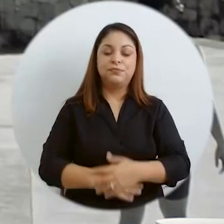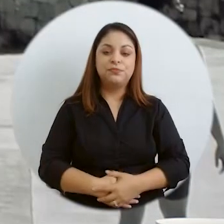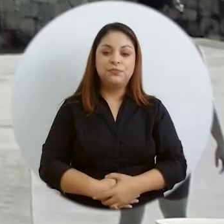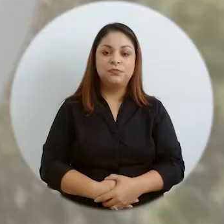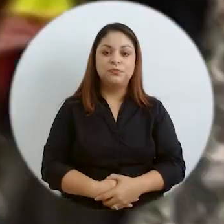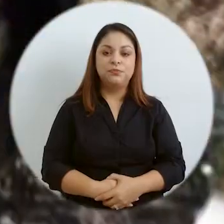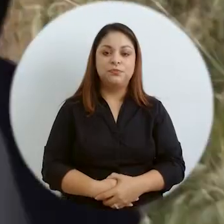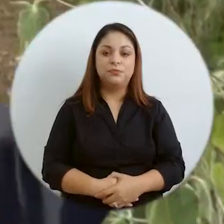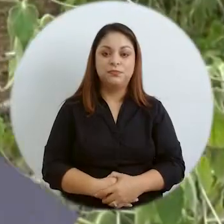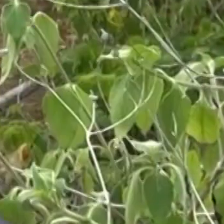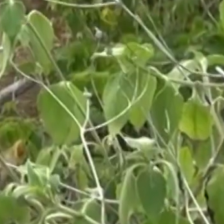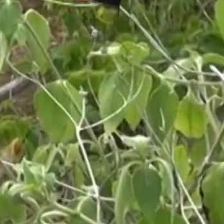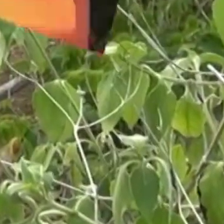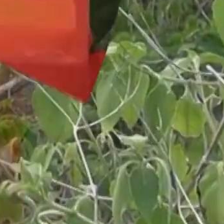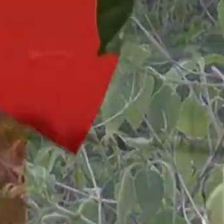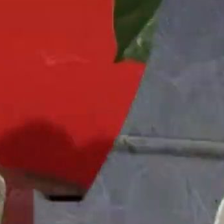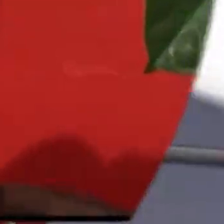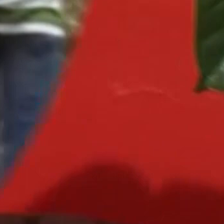declaraciones.